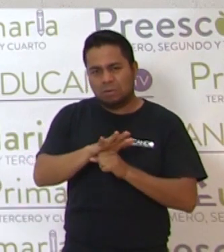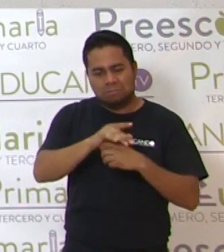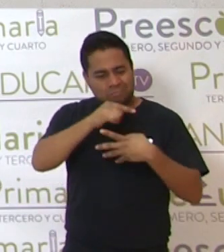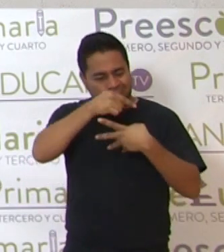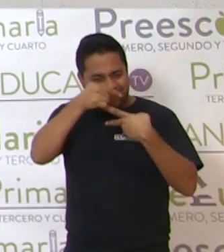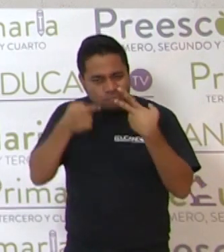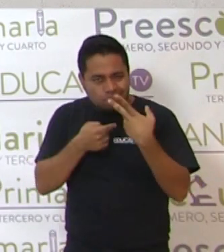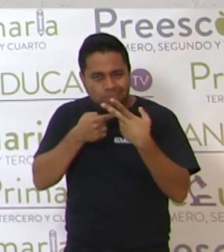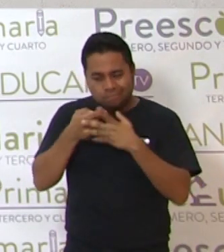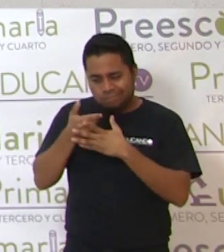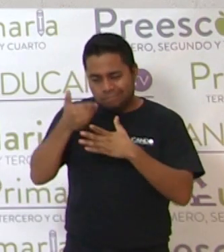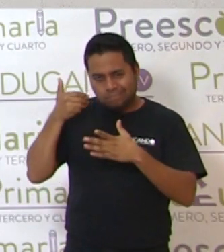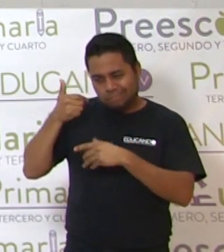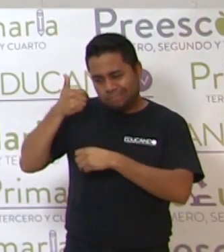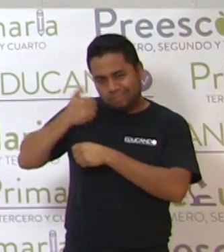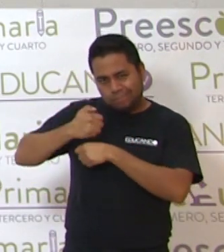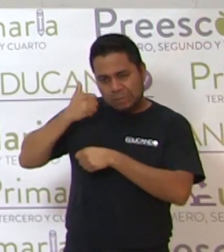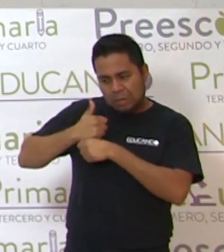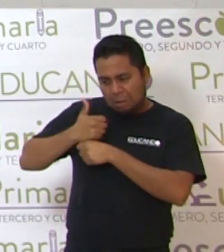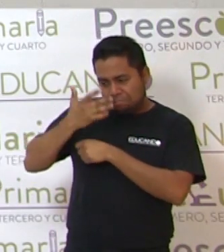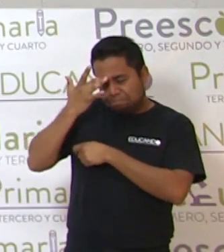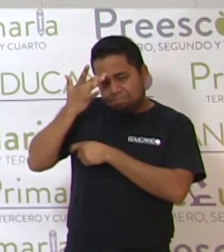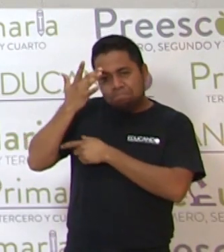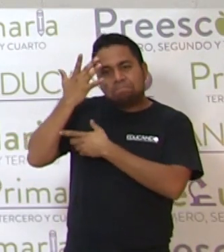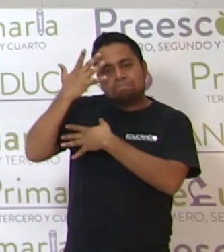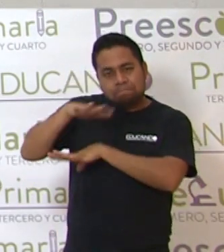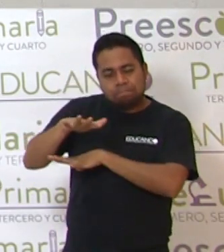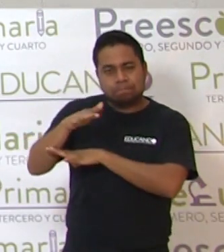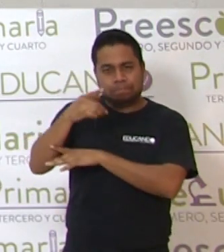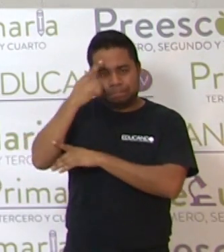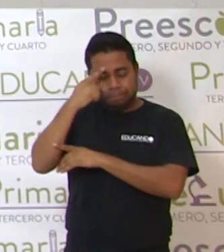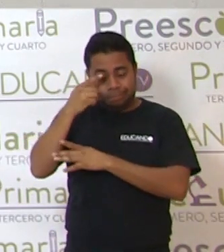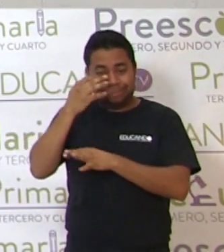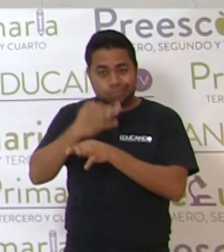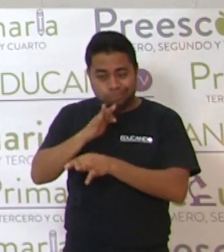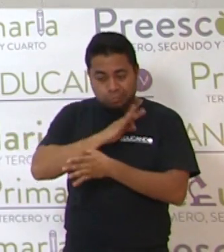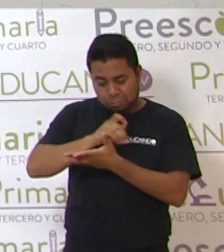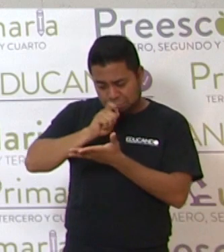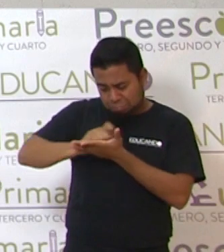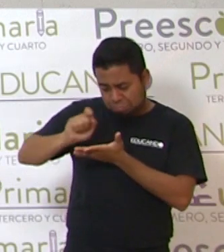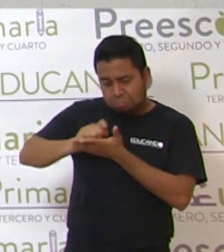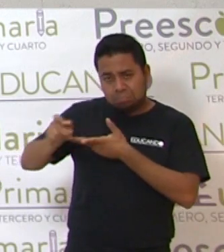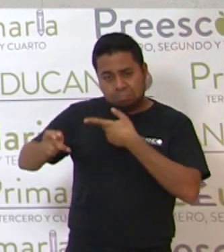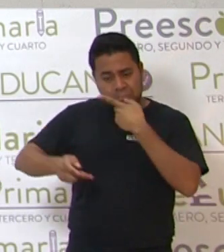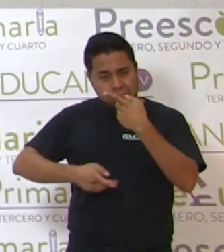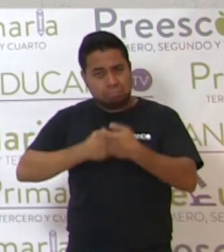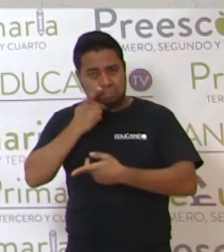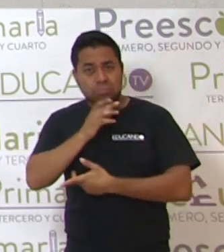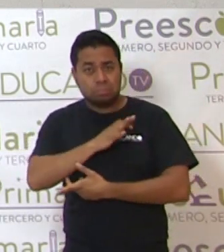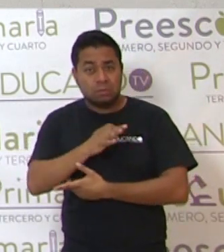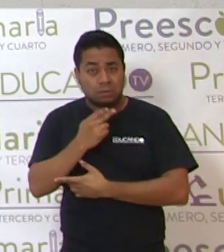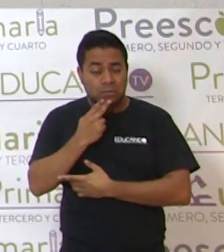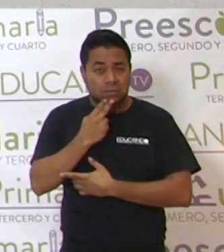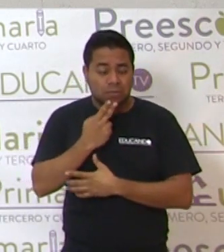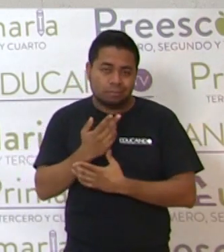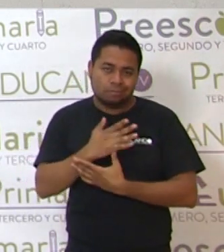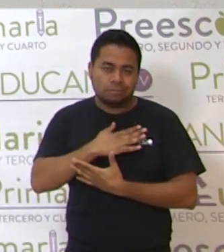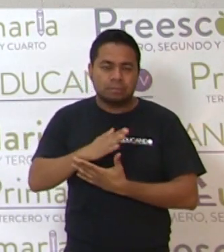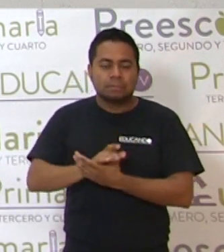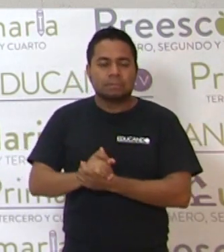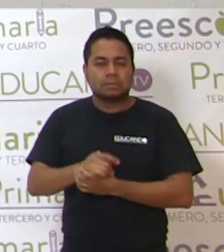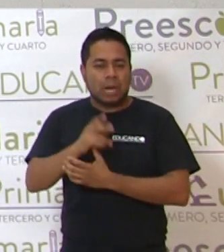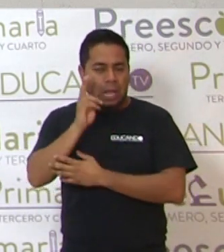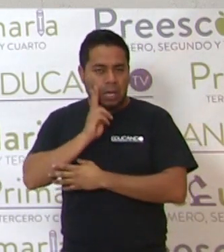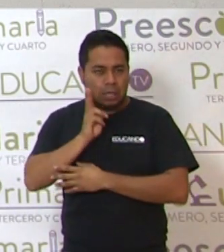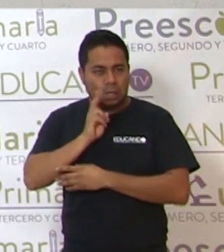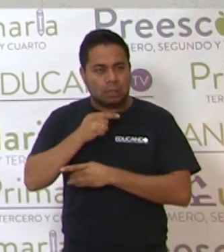muchas bases que tú tienes desde la primaria que te pueden servir para que tú puedas redactar un poema o una poesía? Bueno, aquí